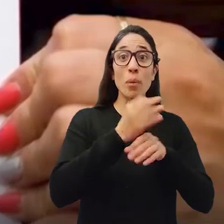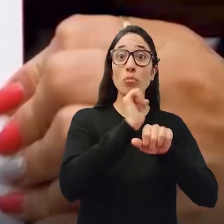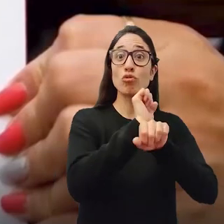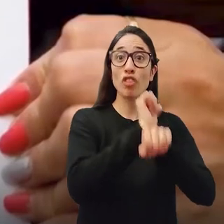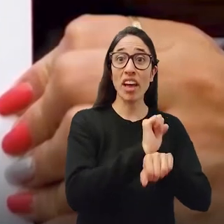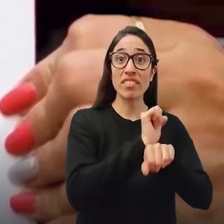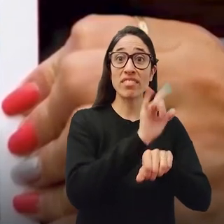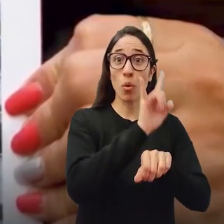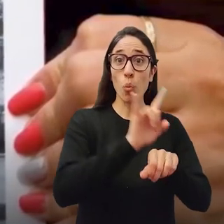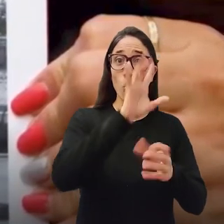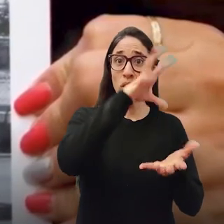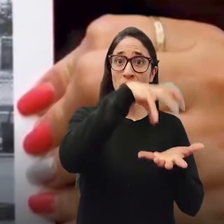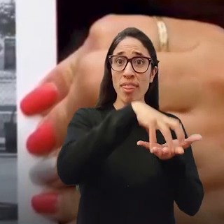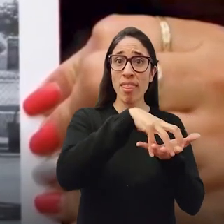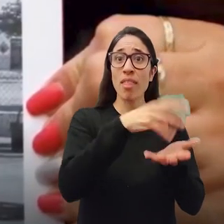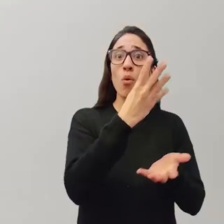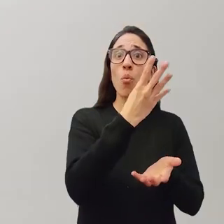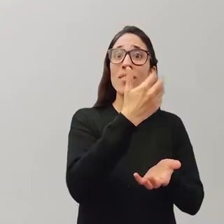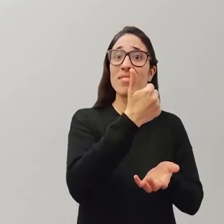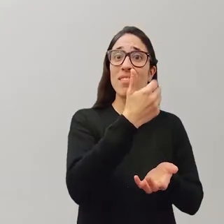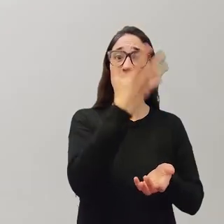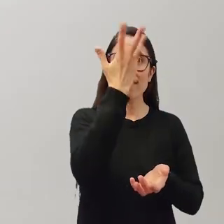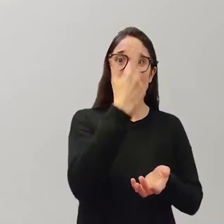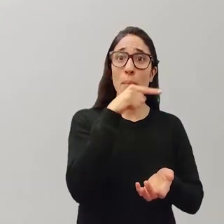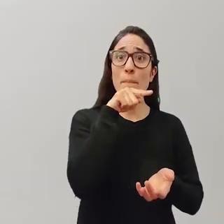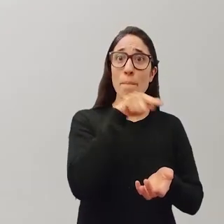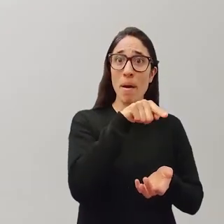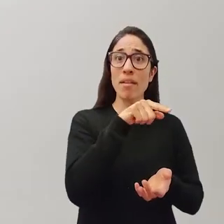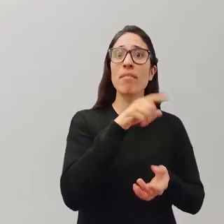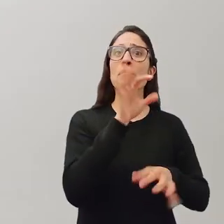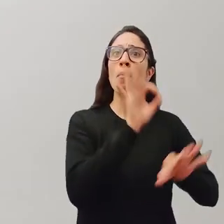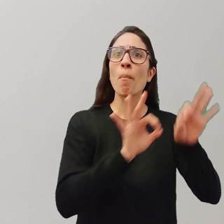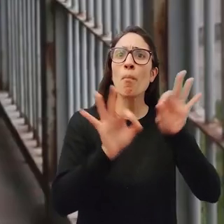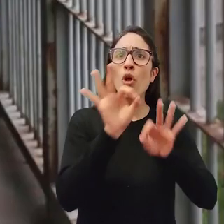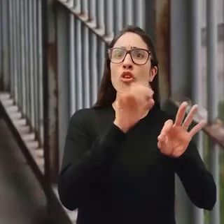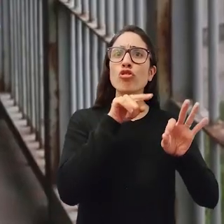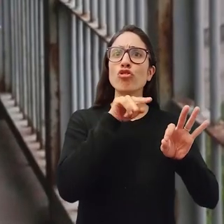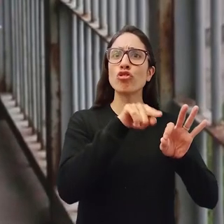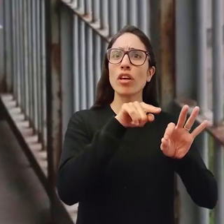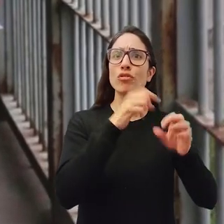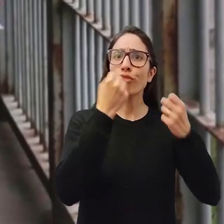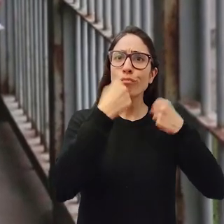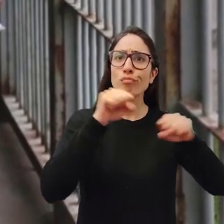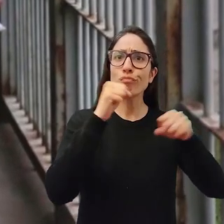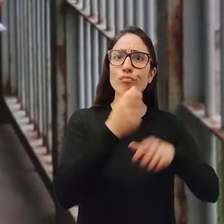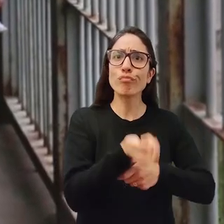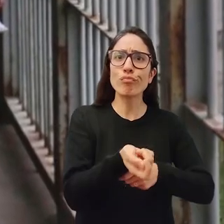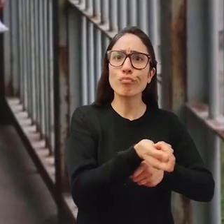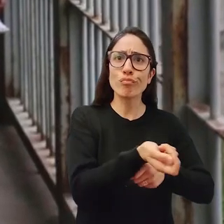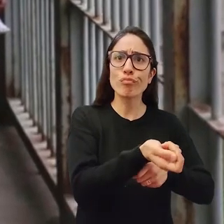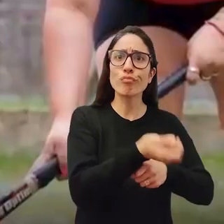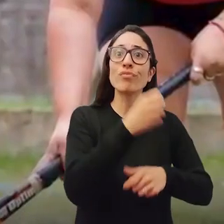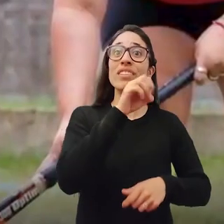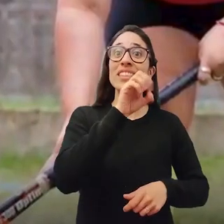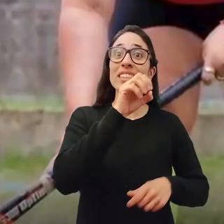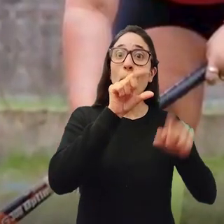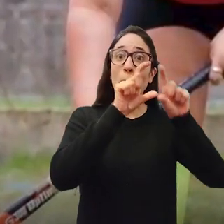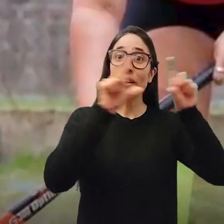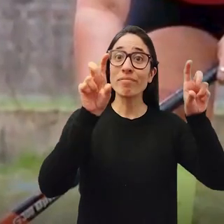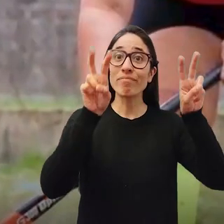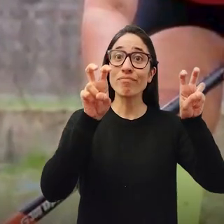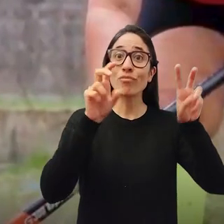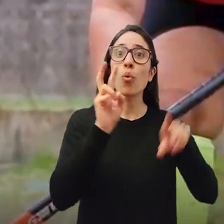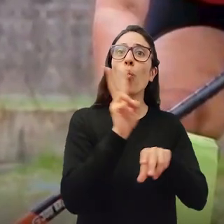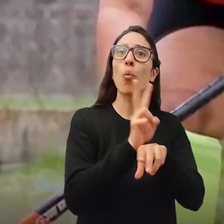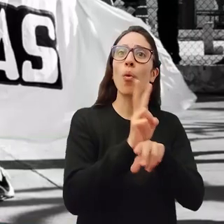Le pusimos un nombre, se llama Cuida la Bocha. Y el proyecto Liderar surgió pensando en cómo podíamos acompañar